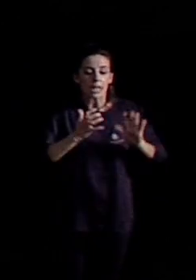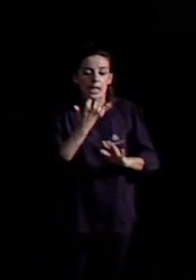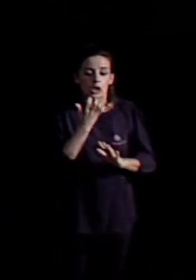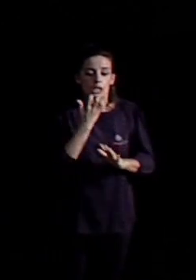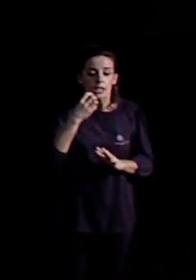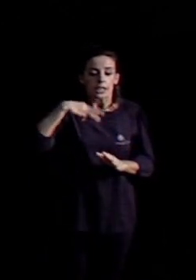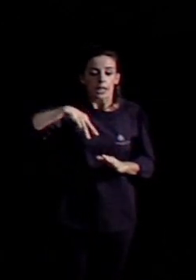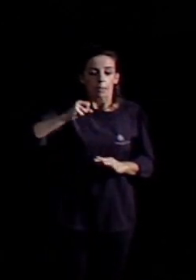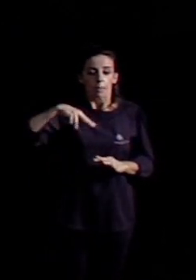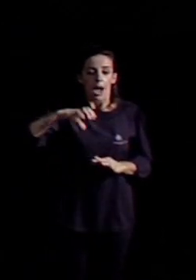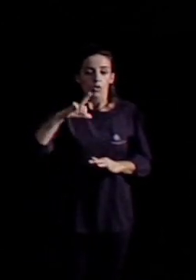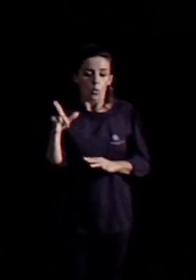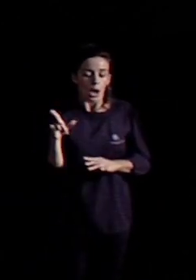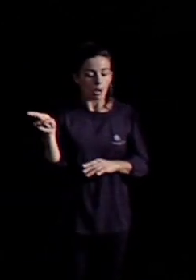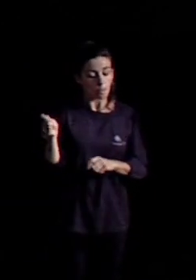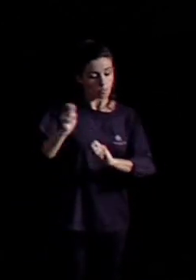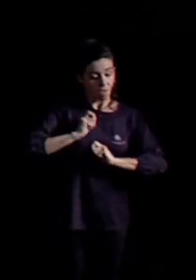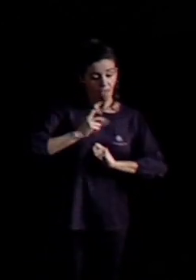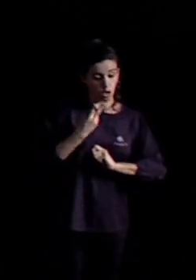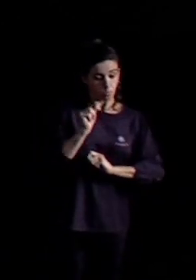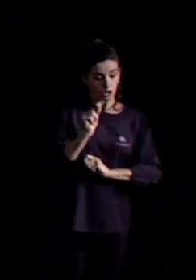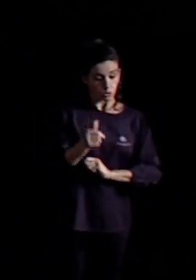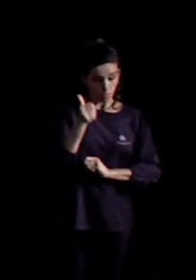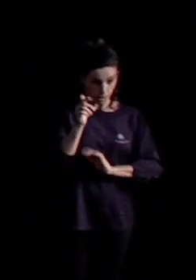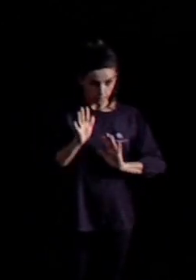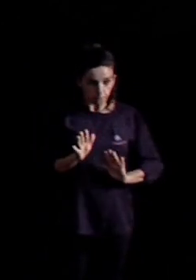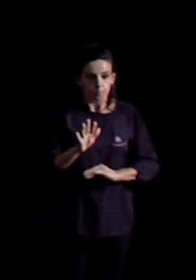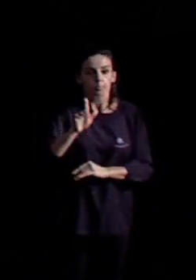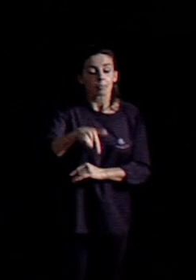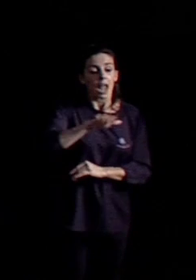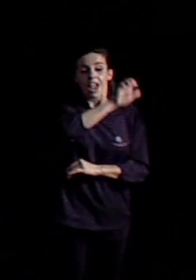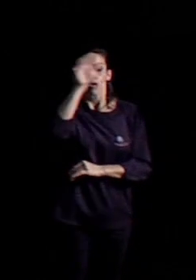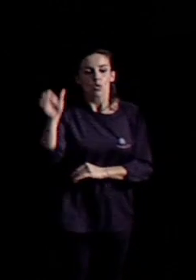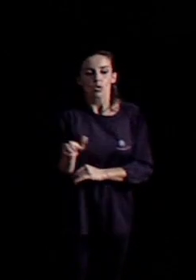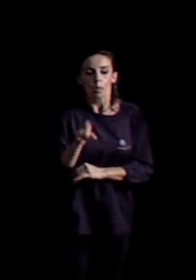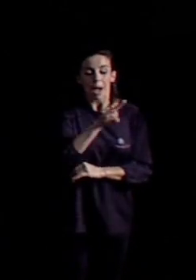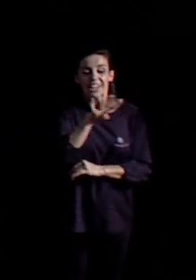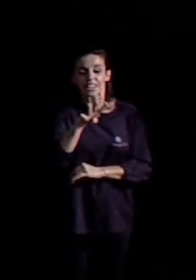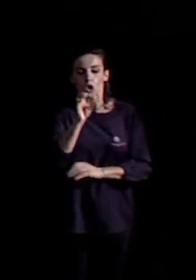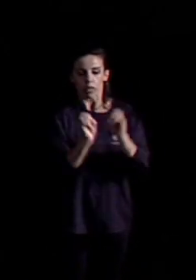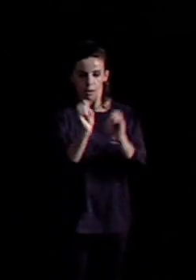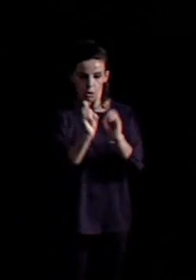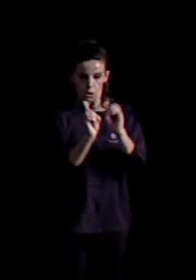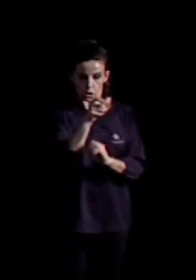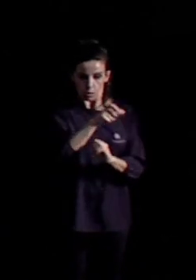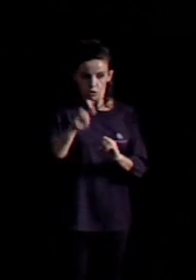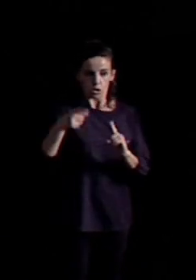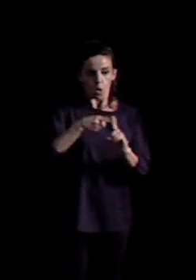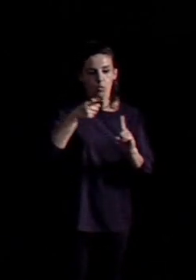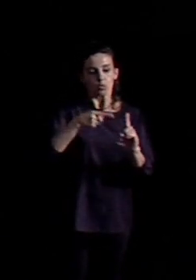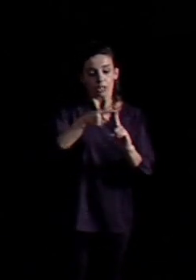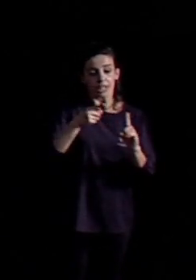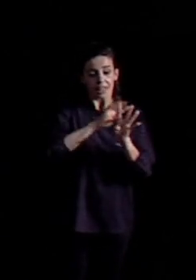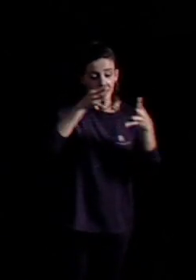da 2 minutos, en Europa un 14% de los usuarios de internet de entre